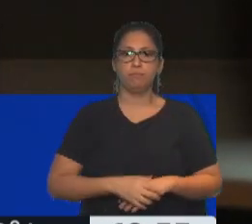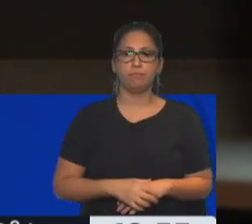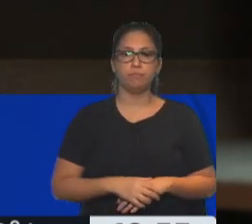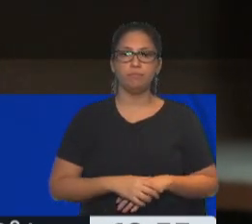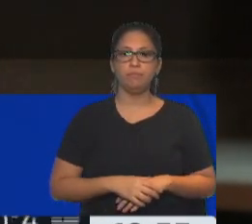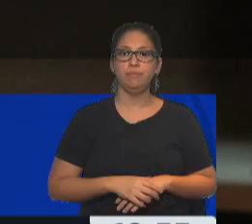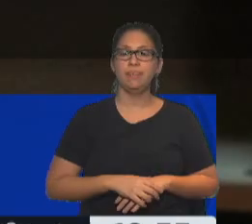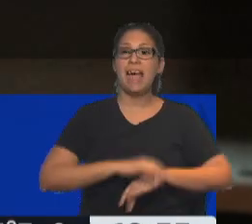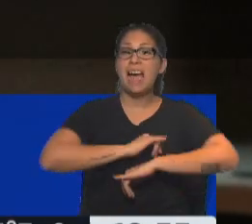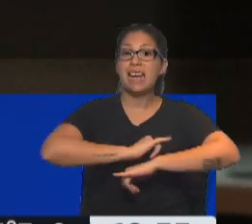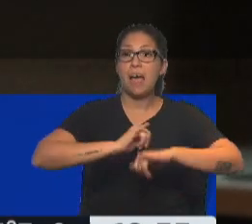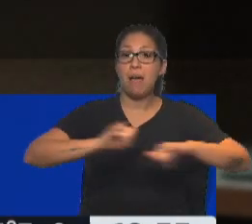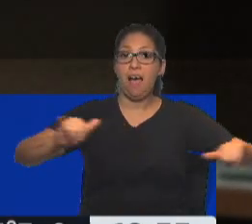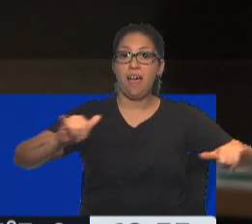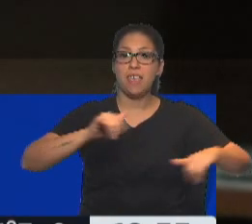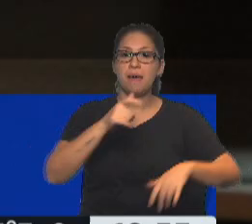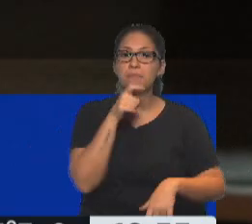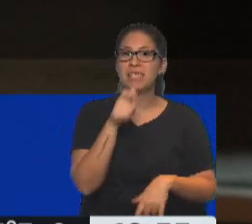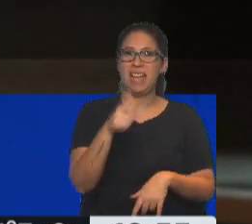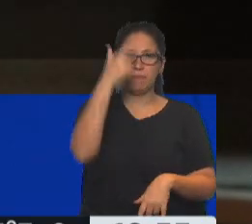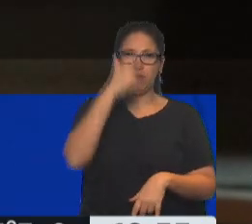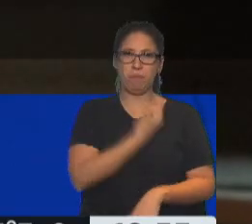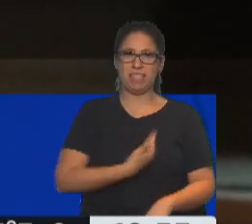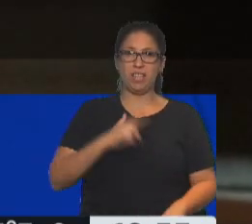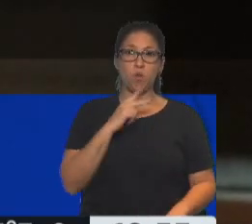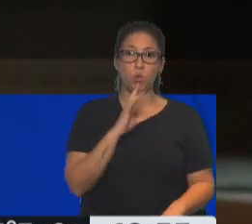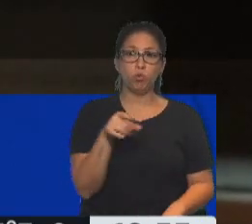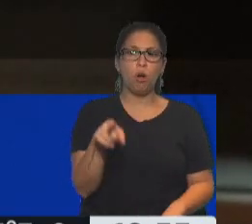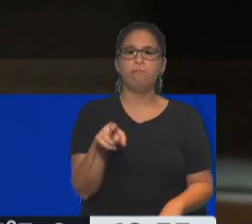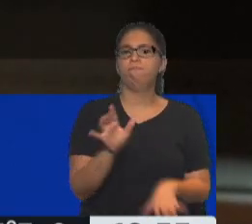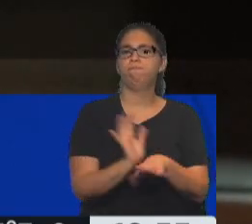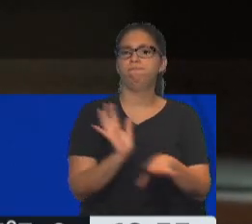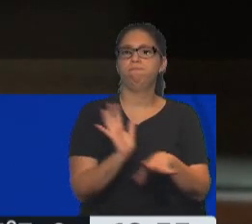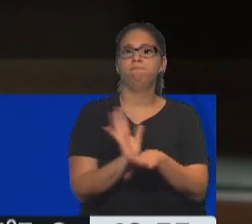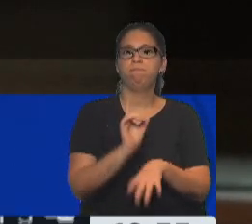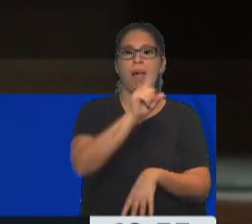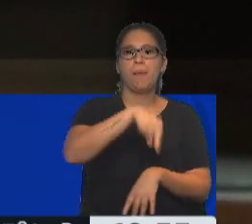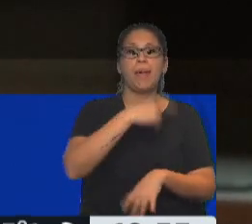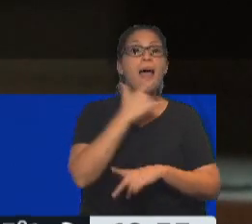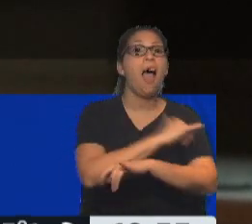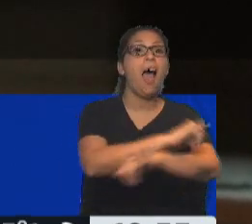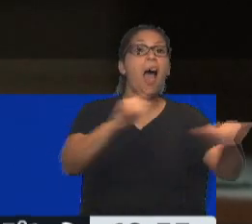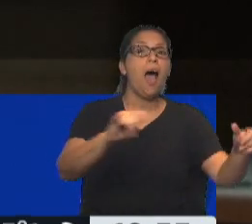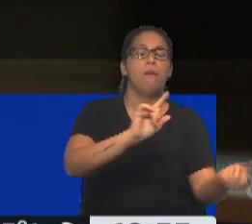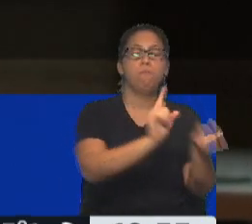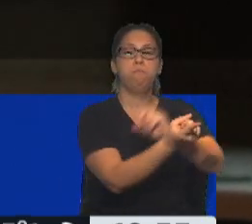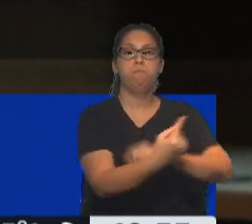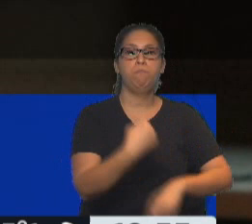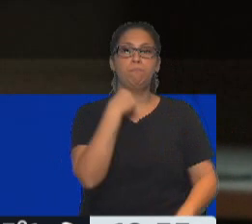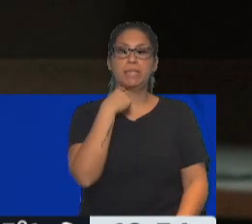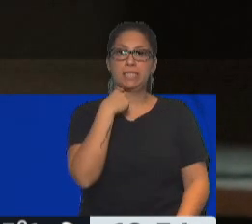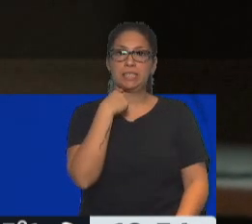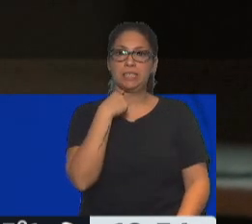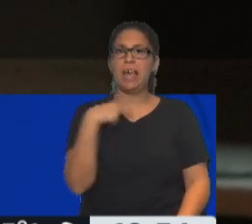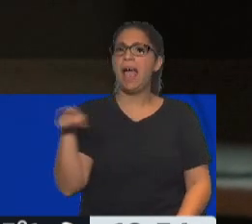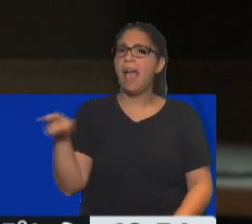Ruto's campaign messaging is basically what's coming back to bite him, because he campaigned on the platform